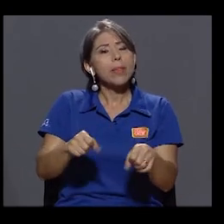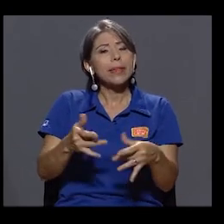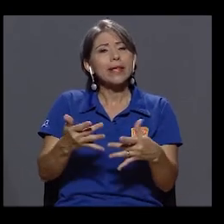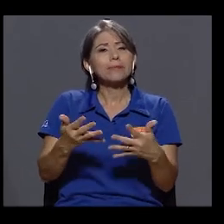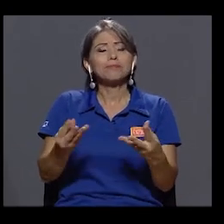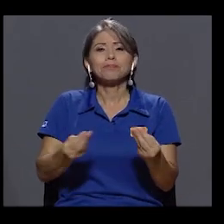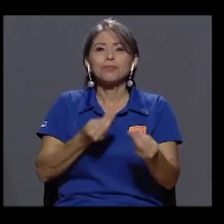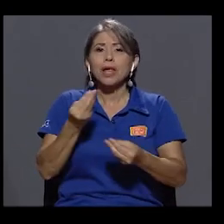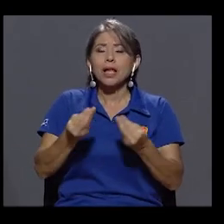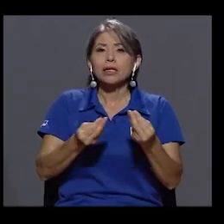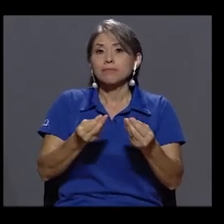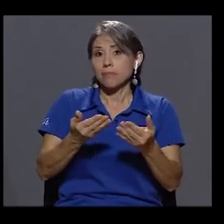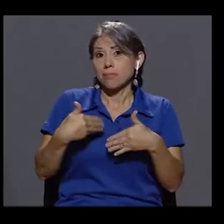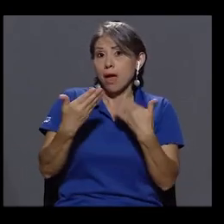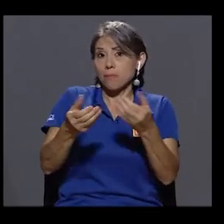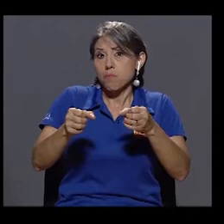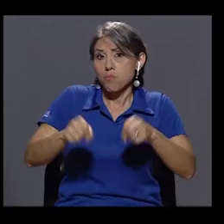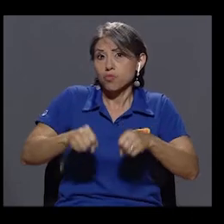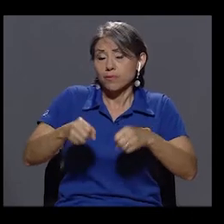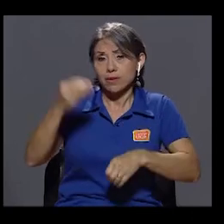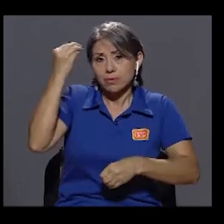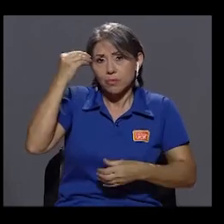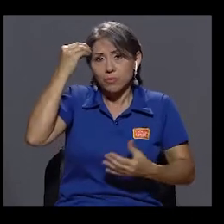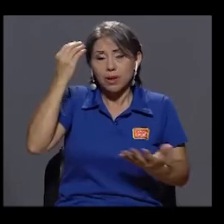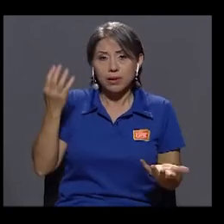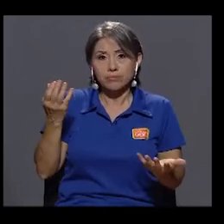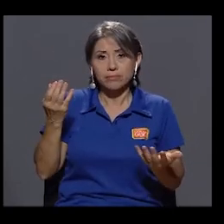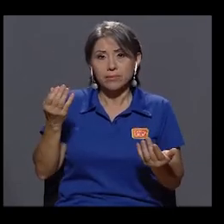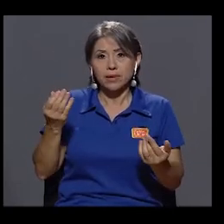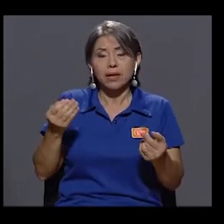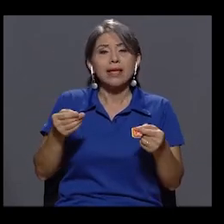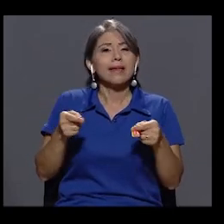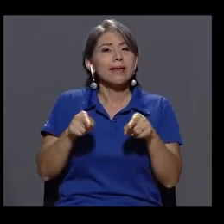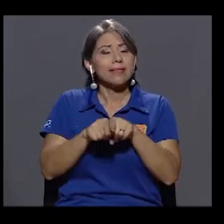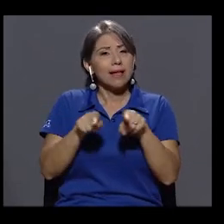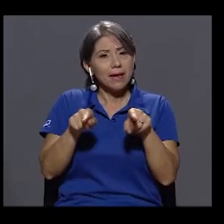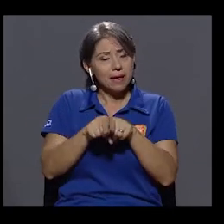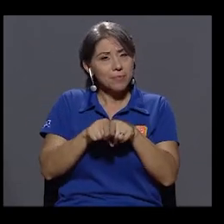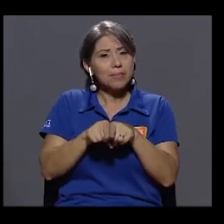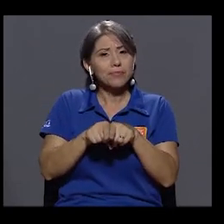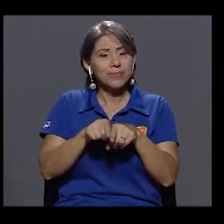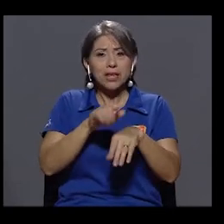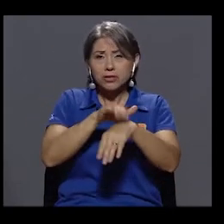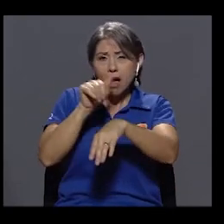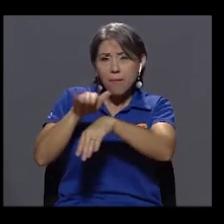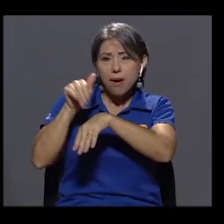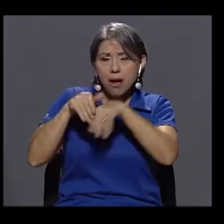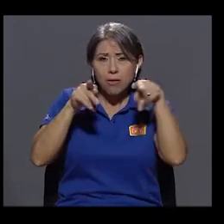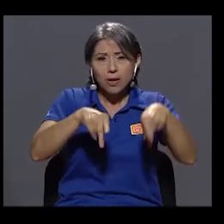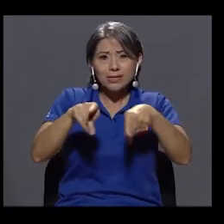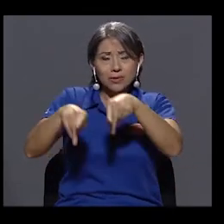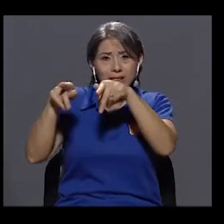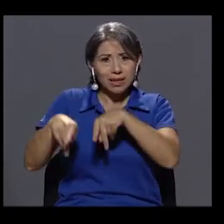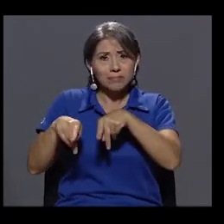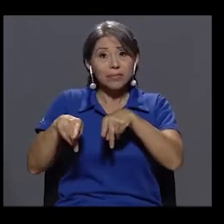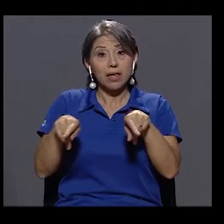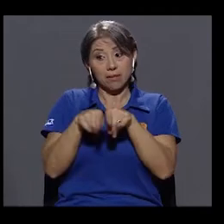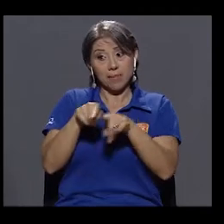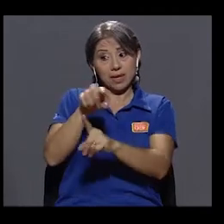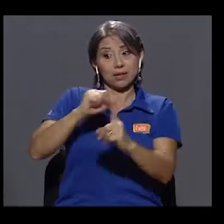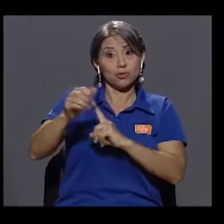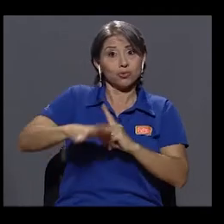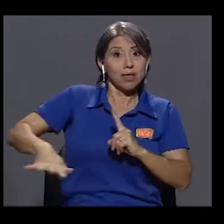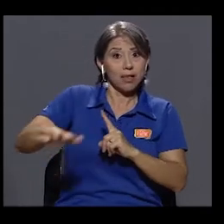algún modo la posibilidad de opinar y de algún modo hacer ese llamado a la ciudadanía y se hizo por supuesto la sociedad